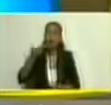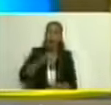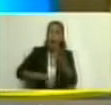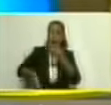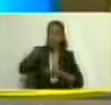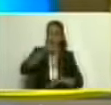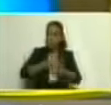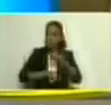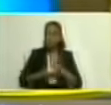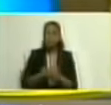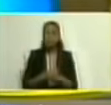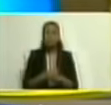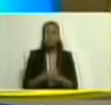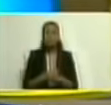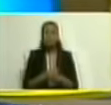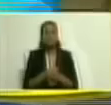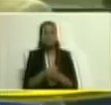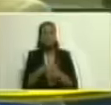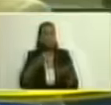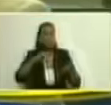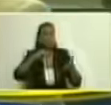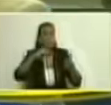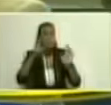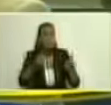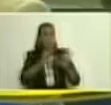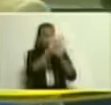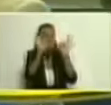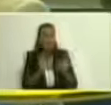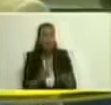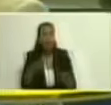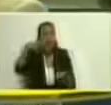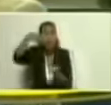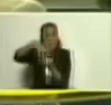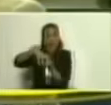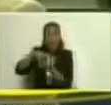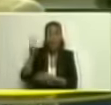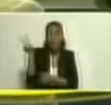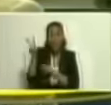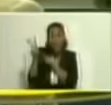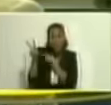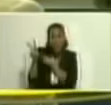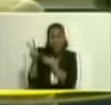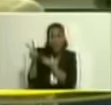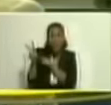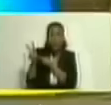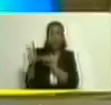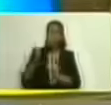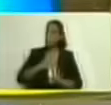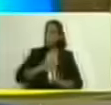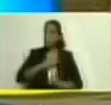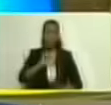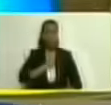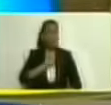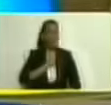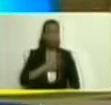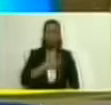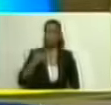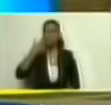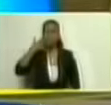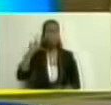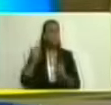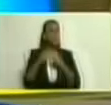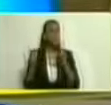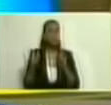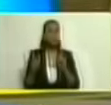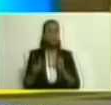como un concepto donde el Estado Nacional ejerce su soberanía, el